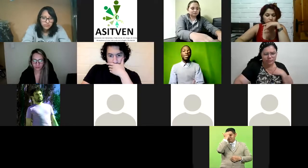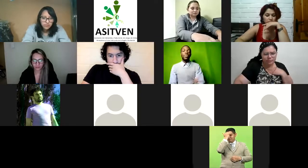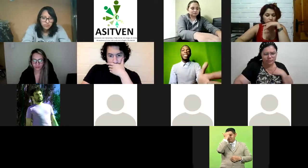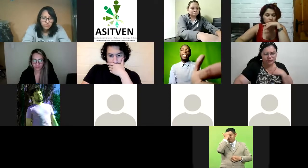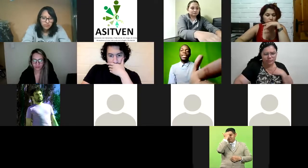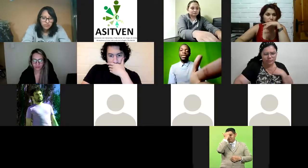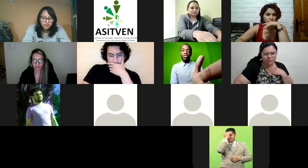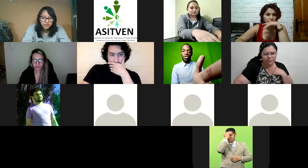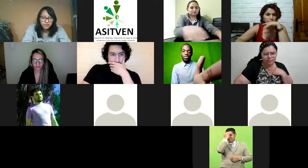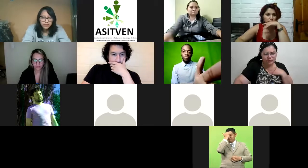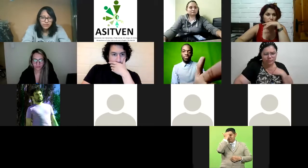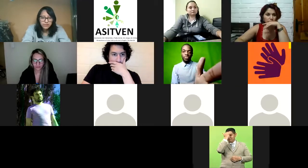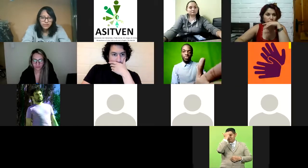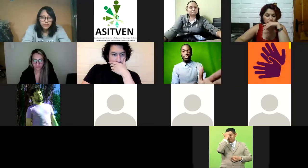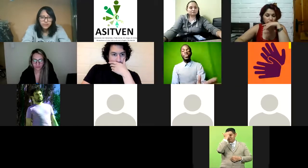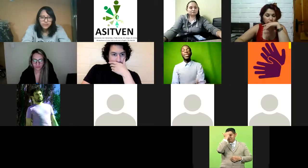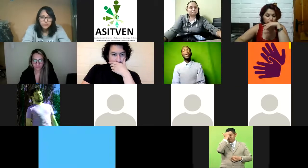de la lengua de señas de Estados Unidos.